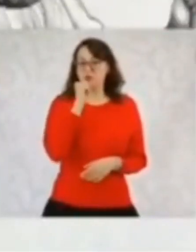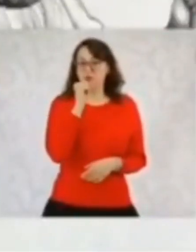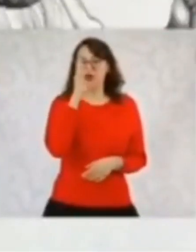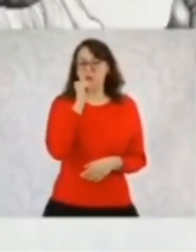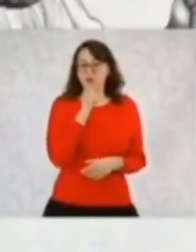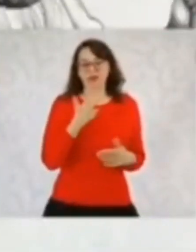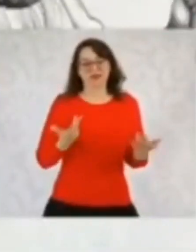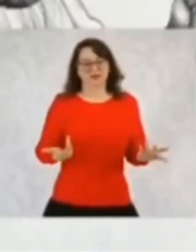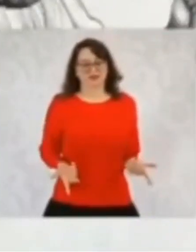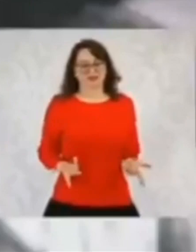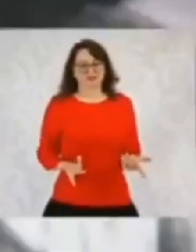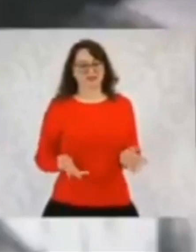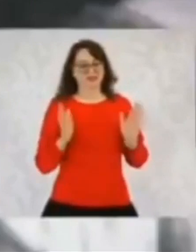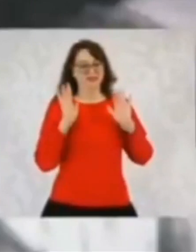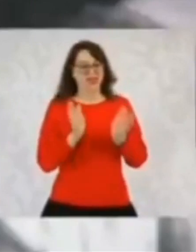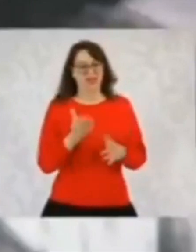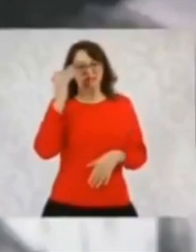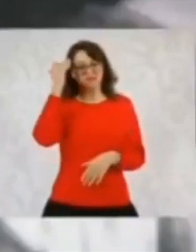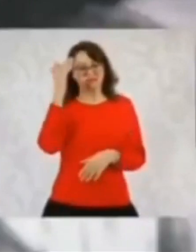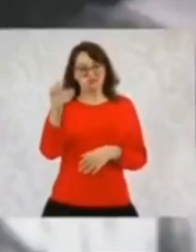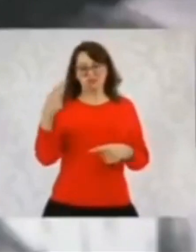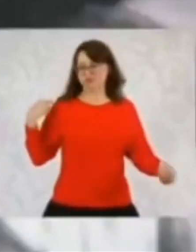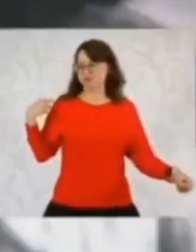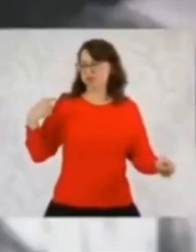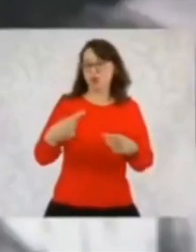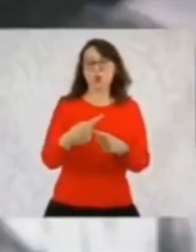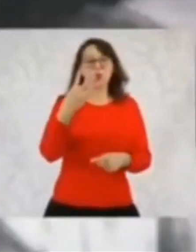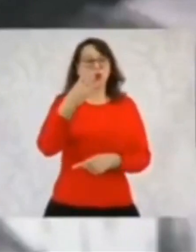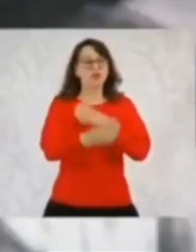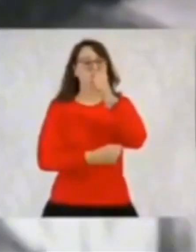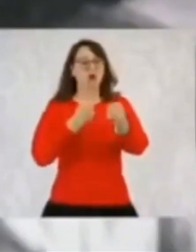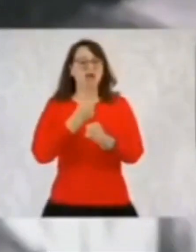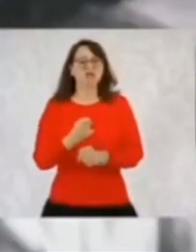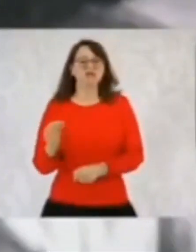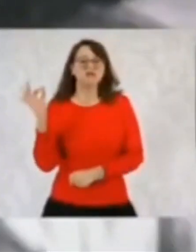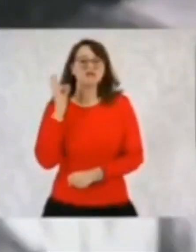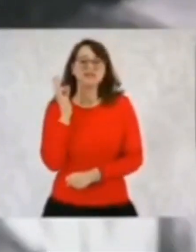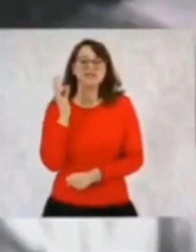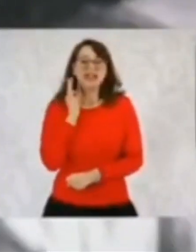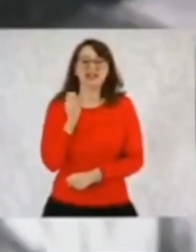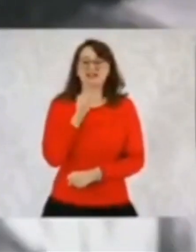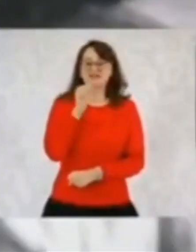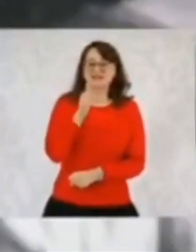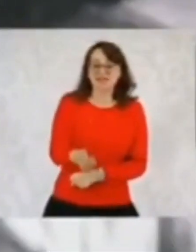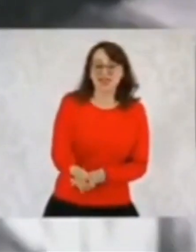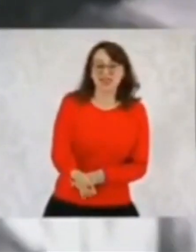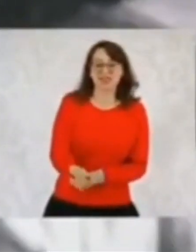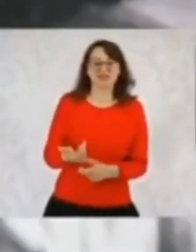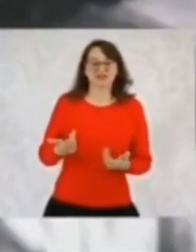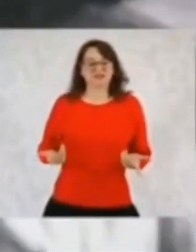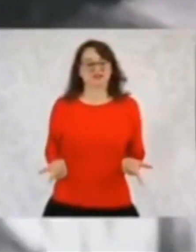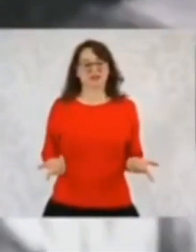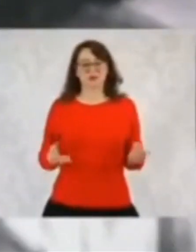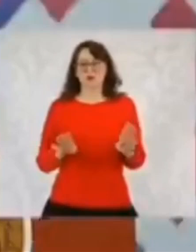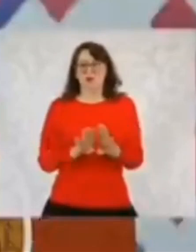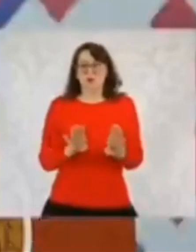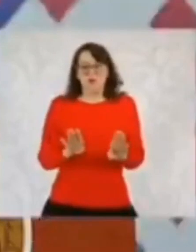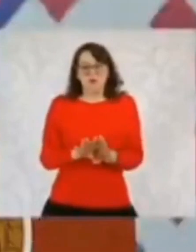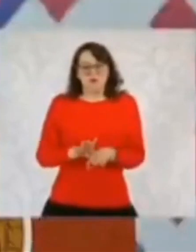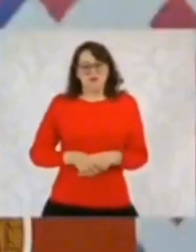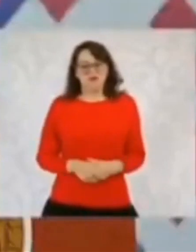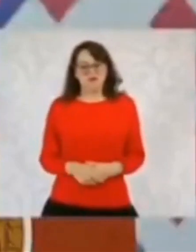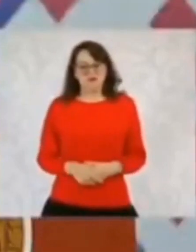en un estado después de ¿qué? Pues casi 4 años de gobierno, ¿no? O 3 y medio de gobierno.